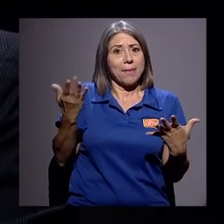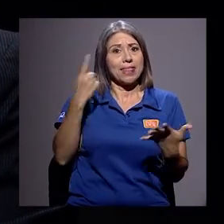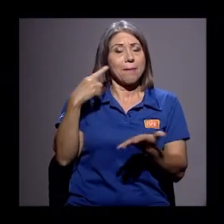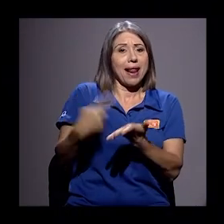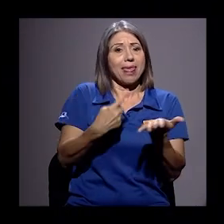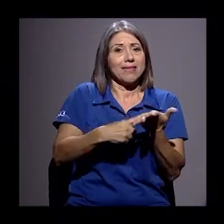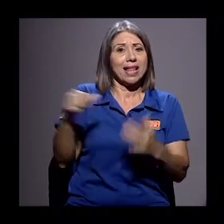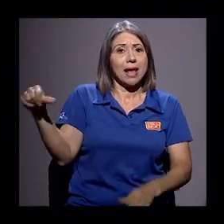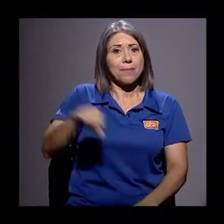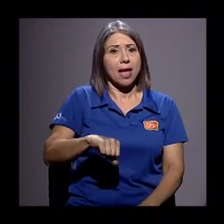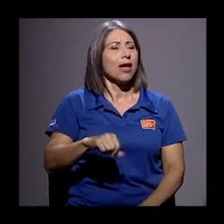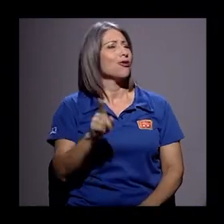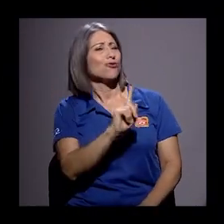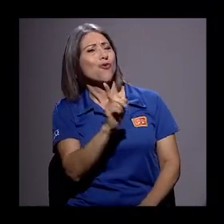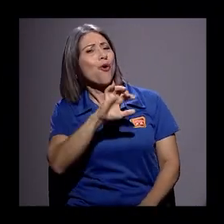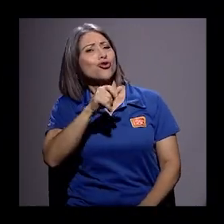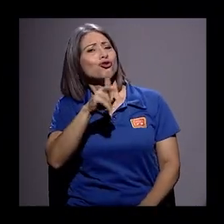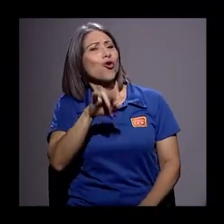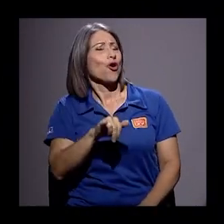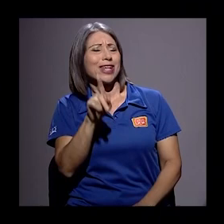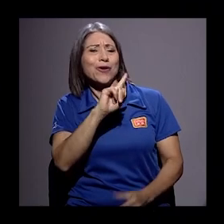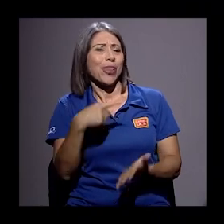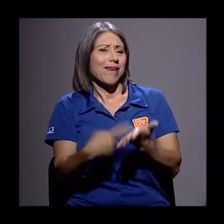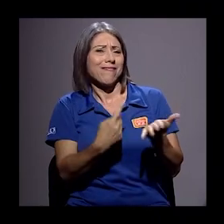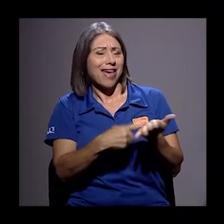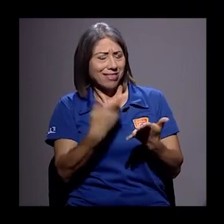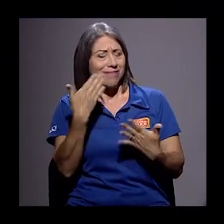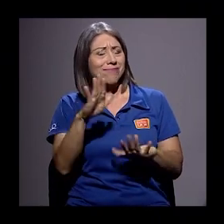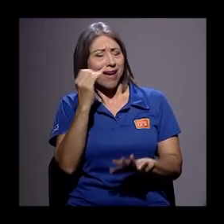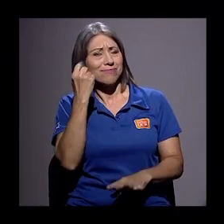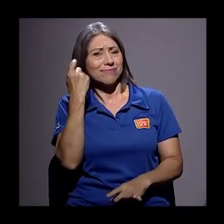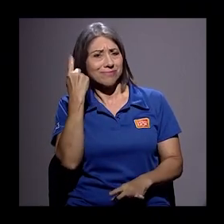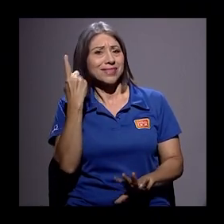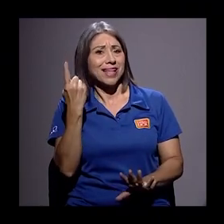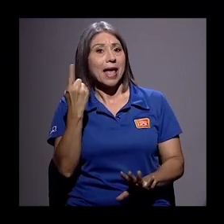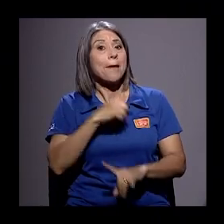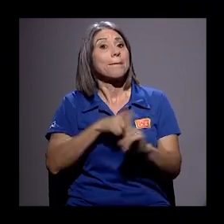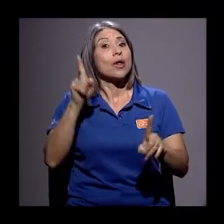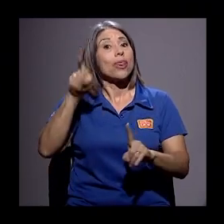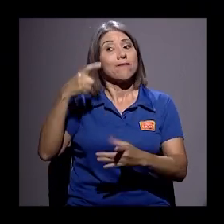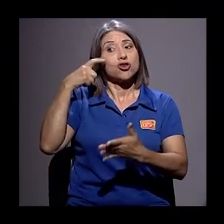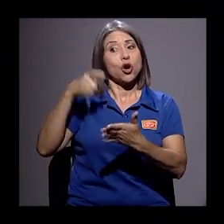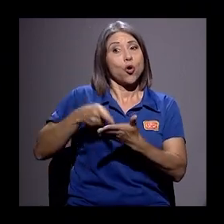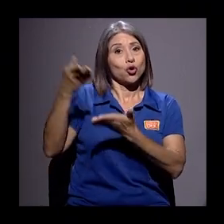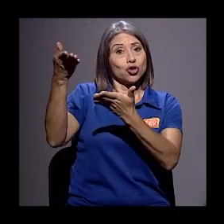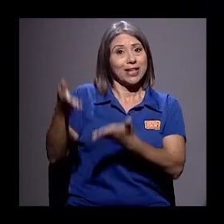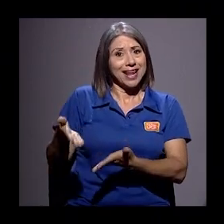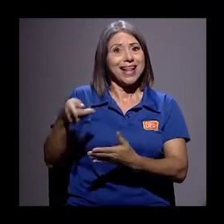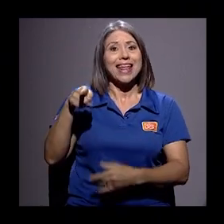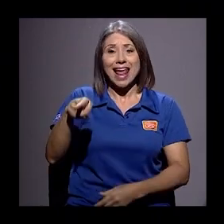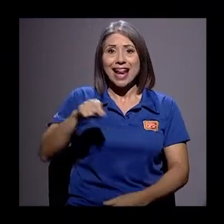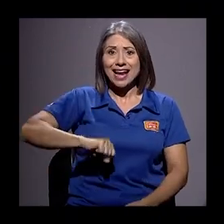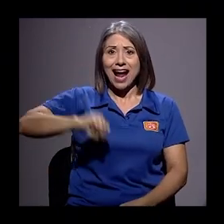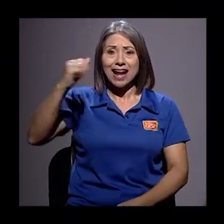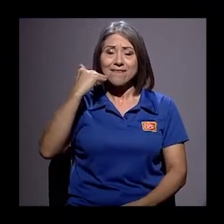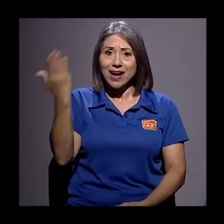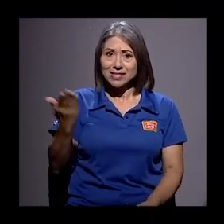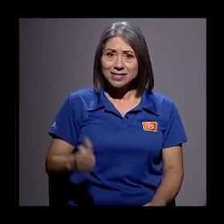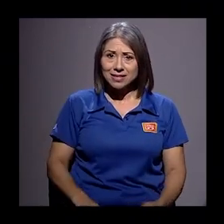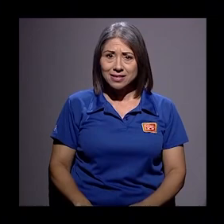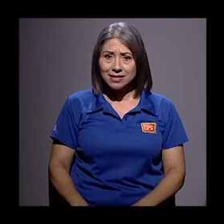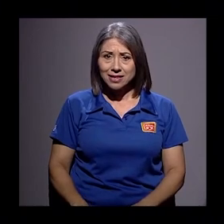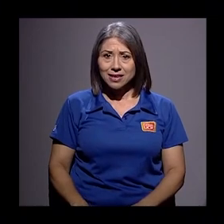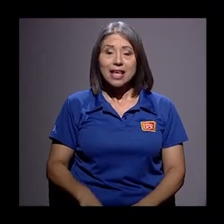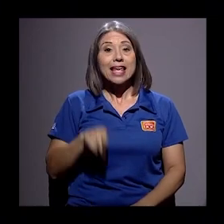pierde no dio ni no debate eso lo tenemos claro lo que sí tengo reconocer don diego en don johnny es que gana fácil